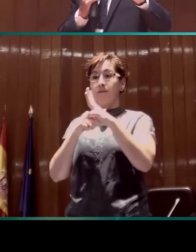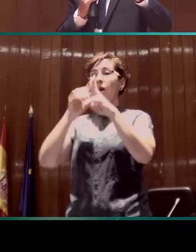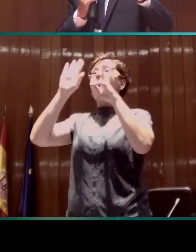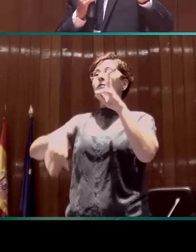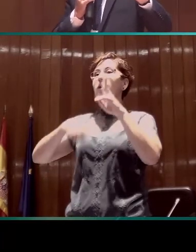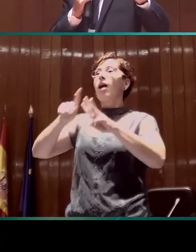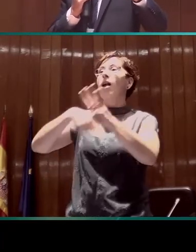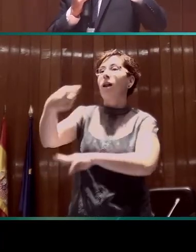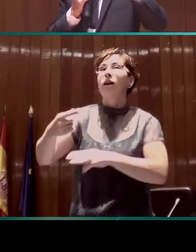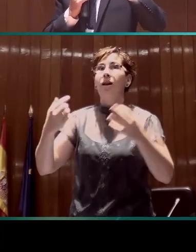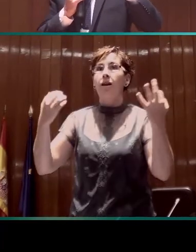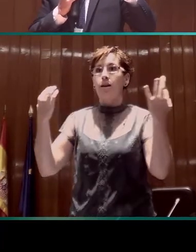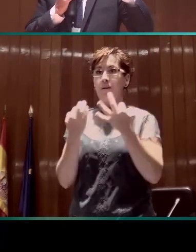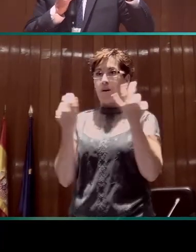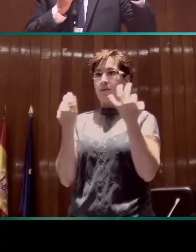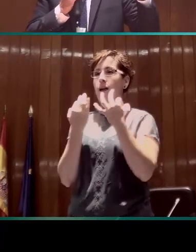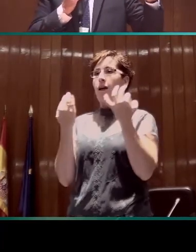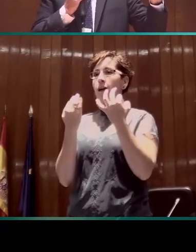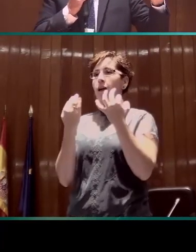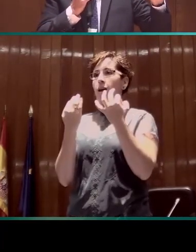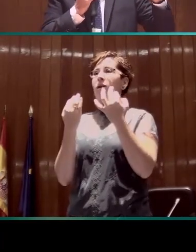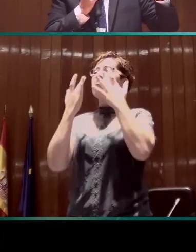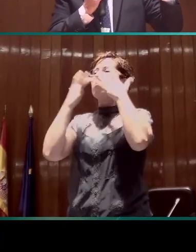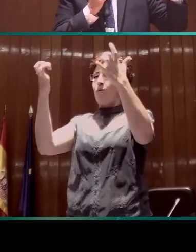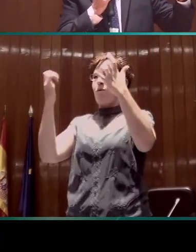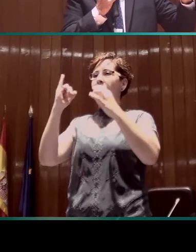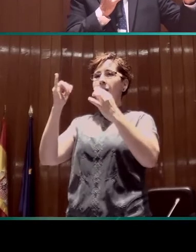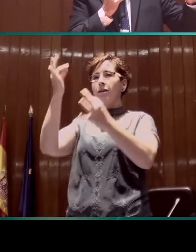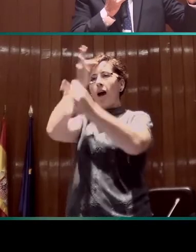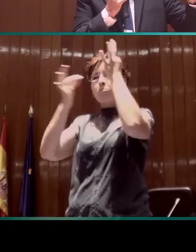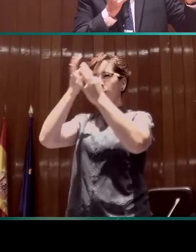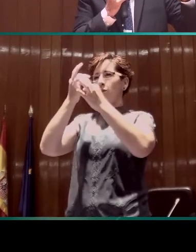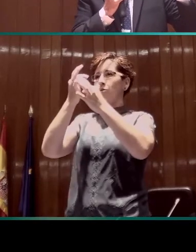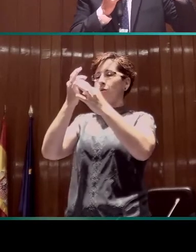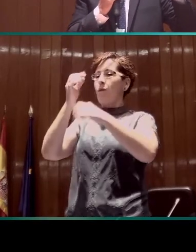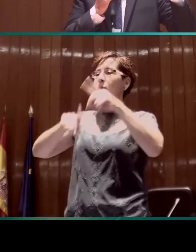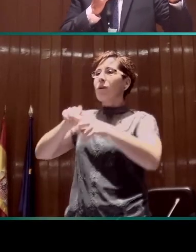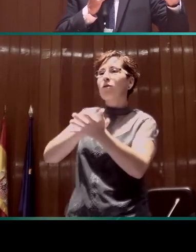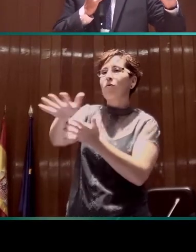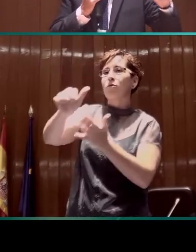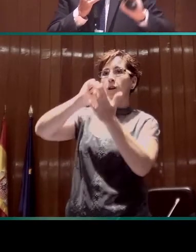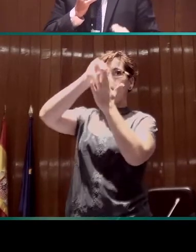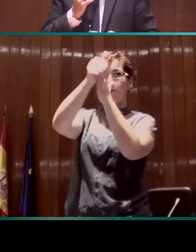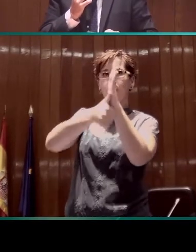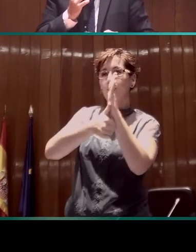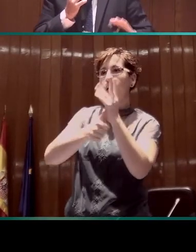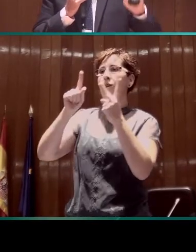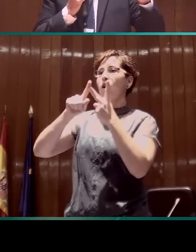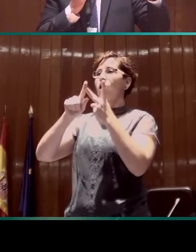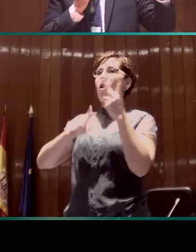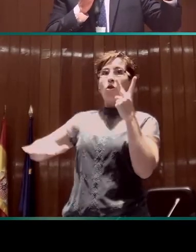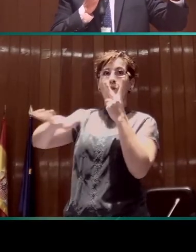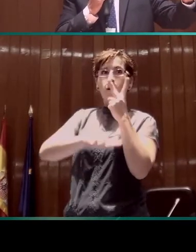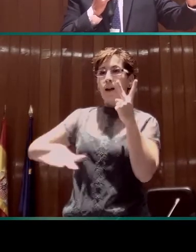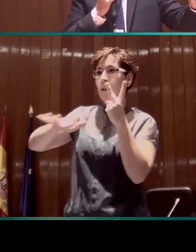ocurría era que teníamos efectos diferenciales para la configuración de la mano, para la localización,